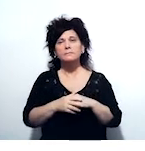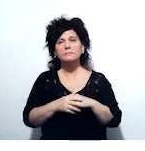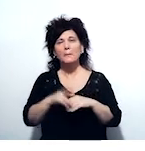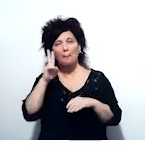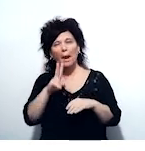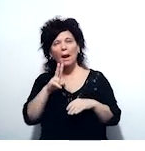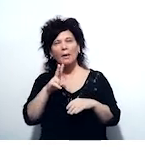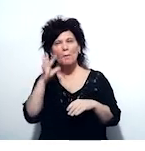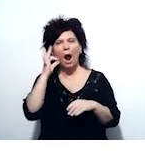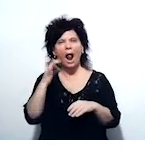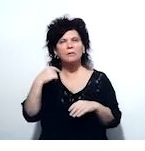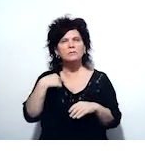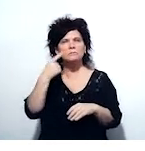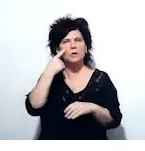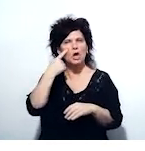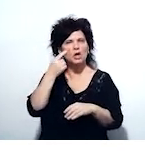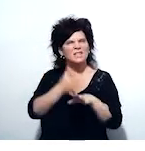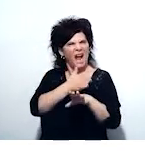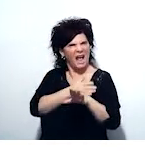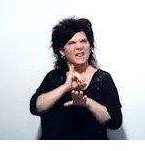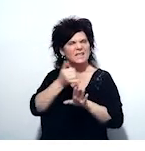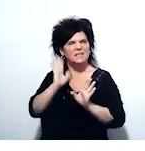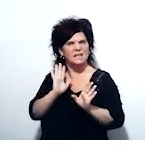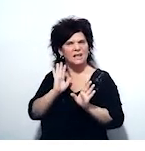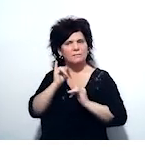si era algo que ya sabían o no, si la noticia está,